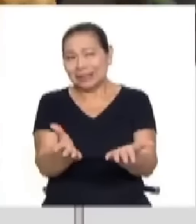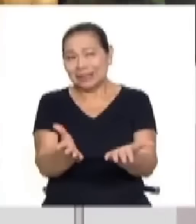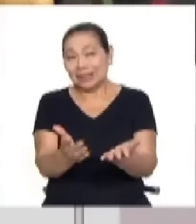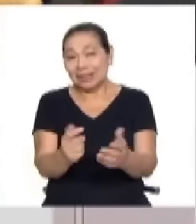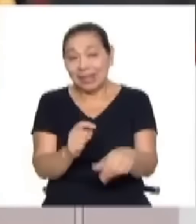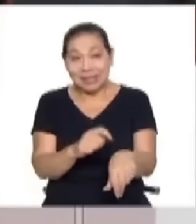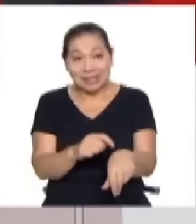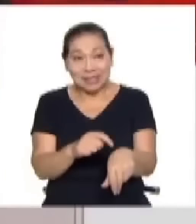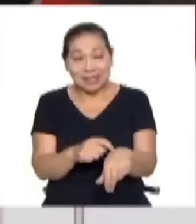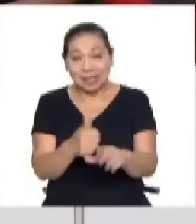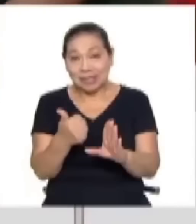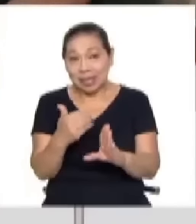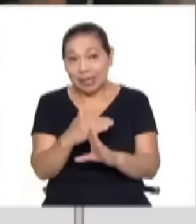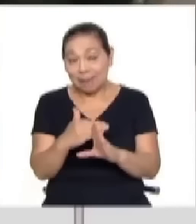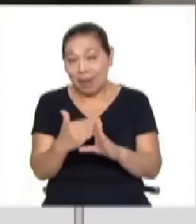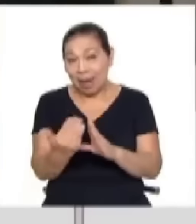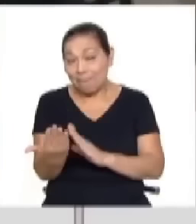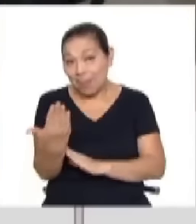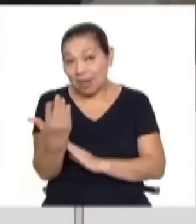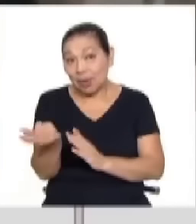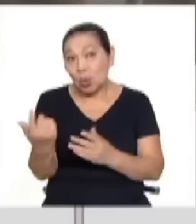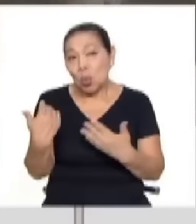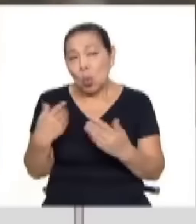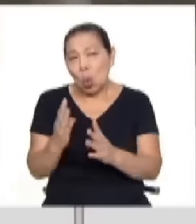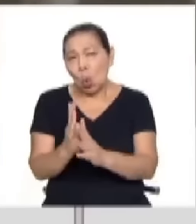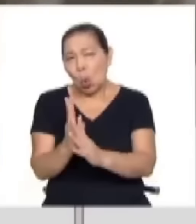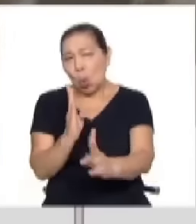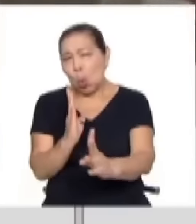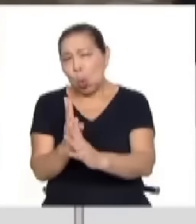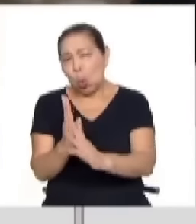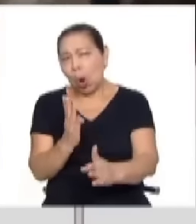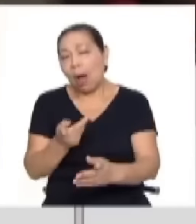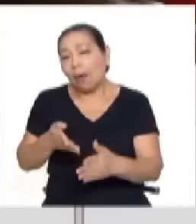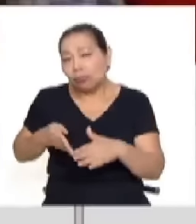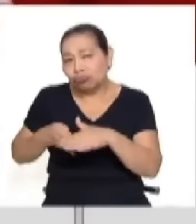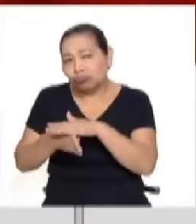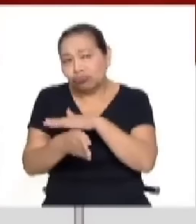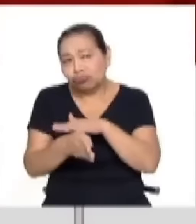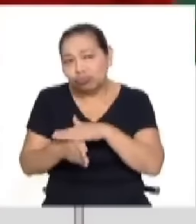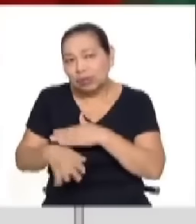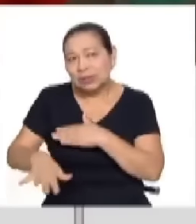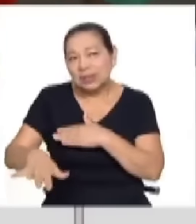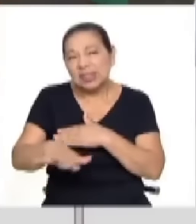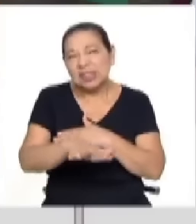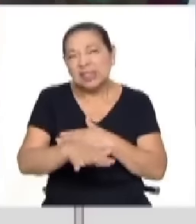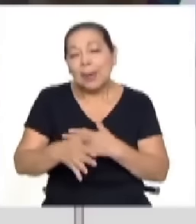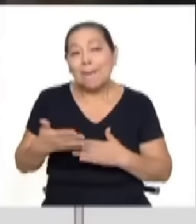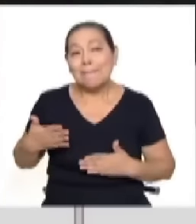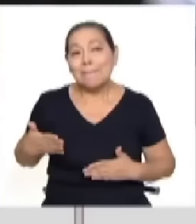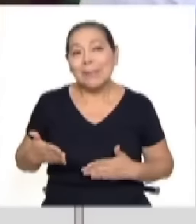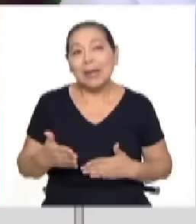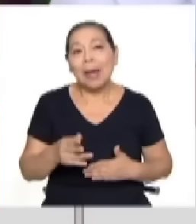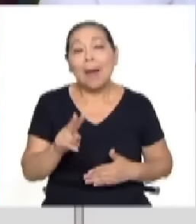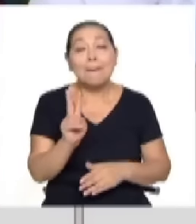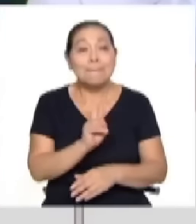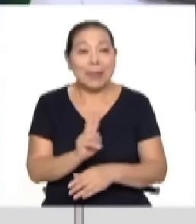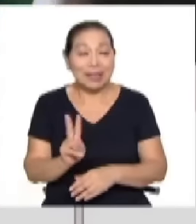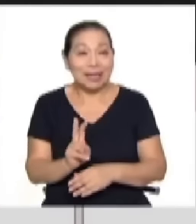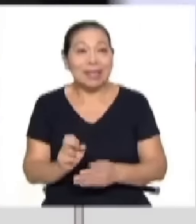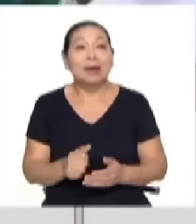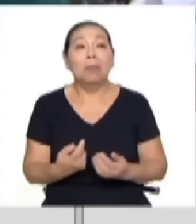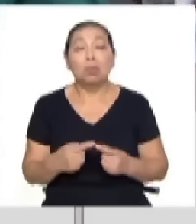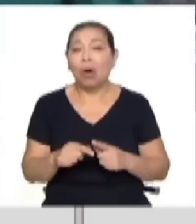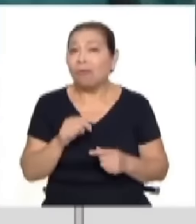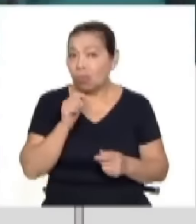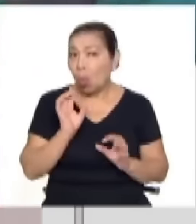las 6:30 de la mañana, hacen largas filas para poder ingresar al terminal pesquero de Ventanilla, Callao. Y los